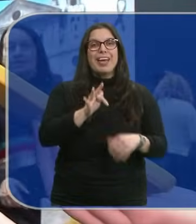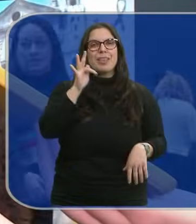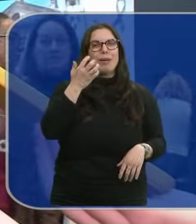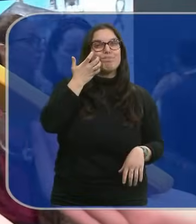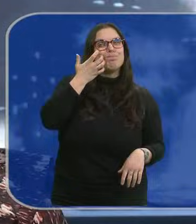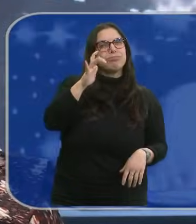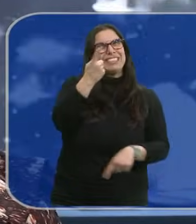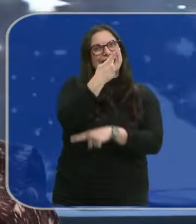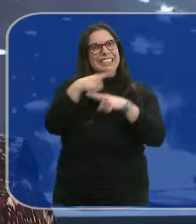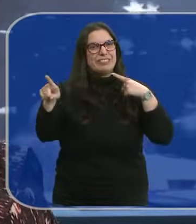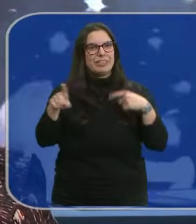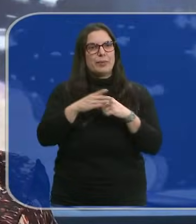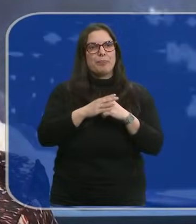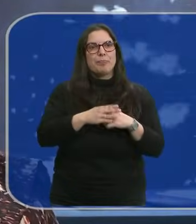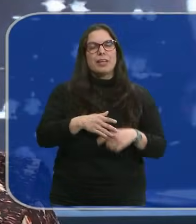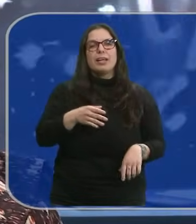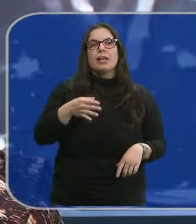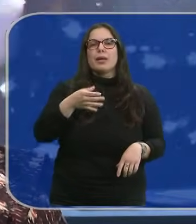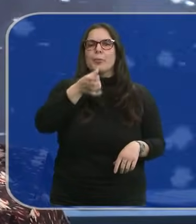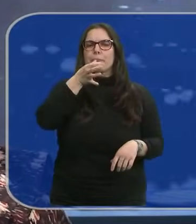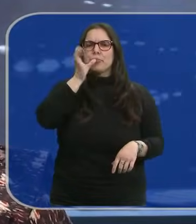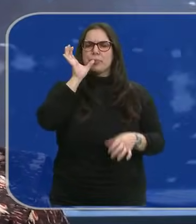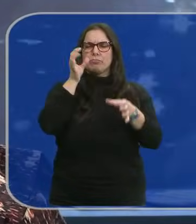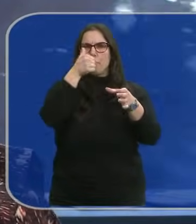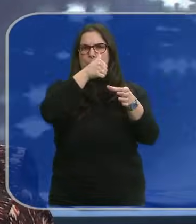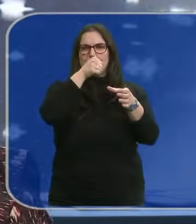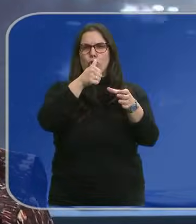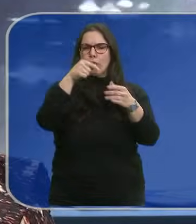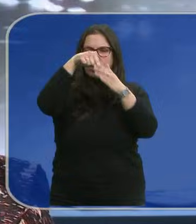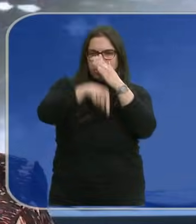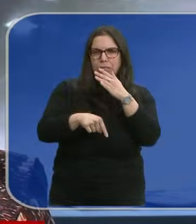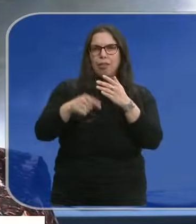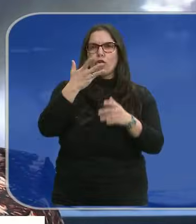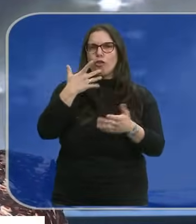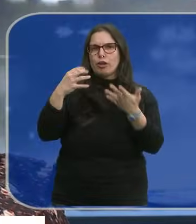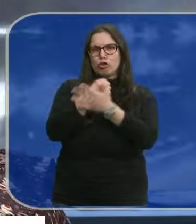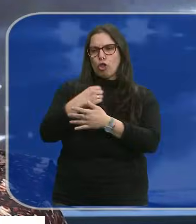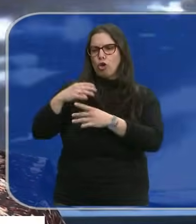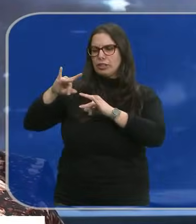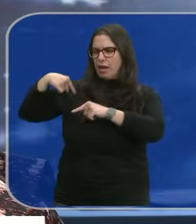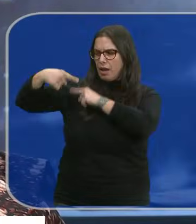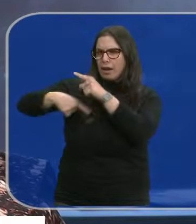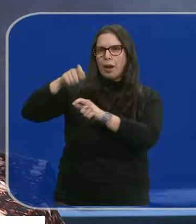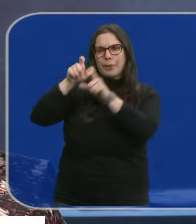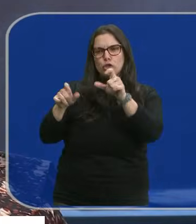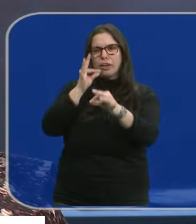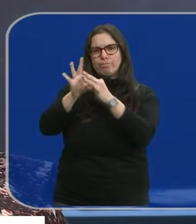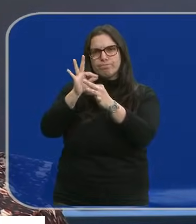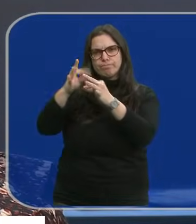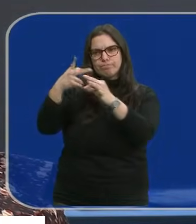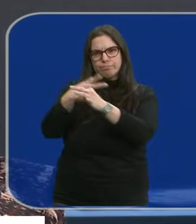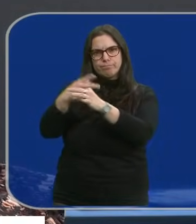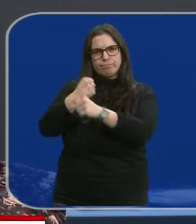y muy distinta. Conocer todo lo que hay detrás de una copa de vino, desde la tierra, desde el viticultor, desde aquel que trabaja la tierra y el